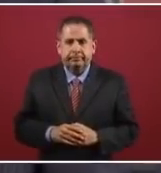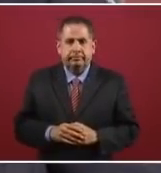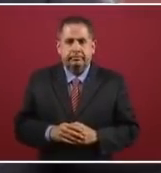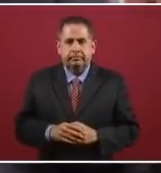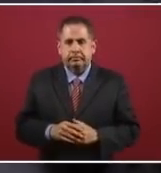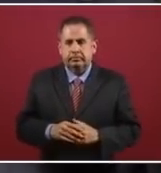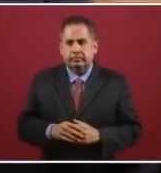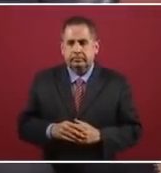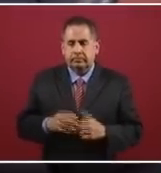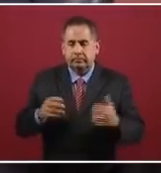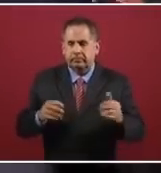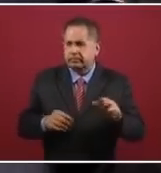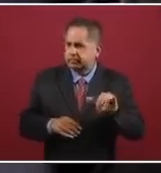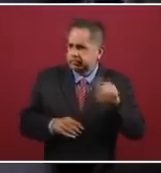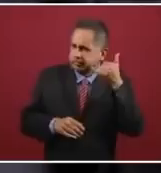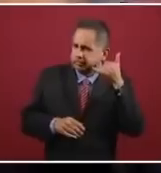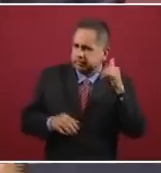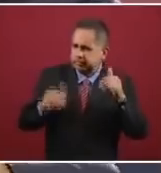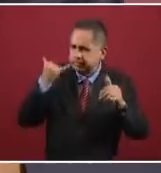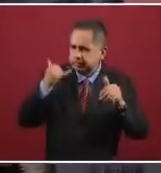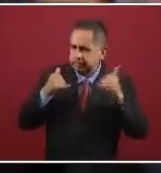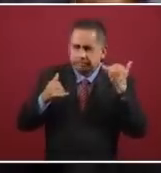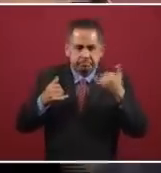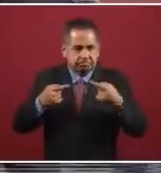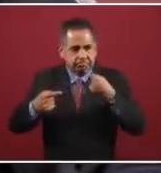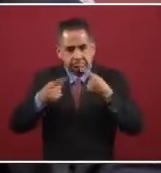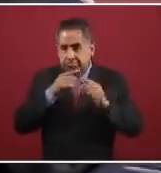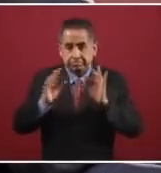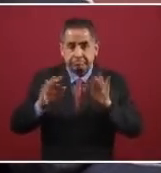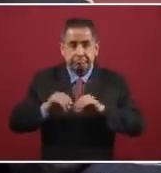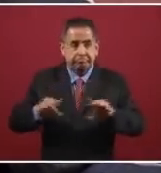y empezaban a entrar llamadas y preguntas y todo.